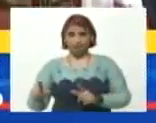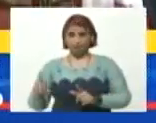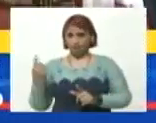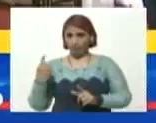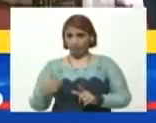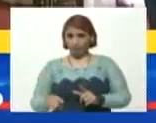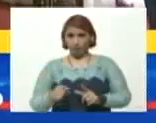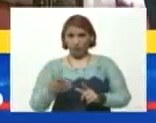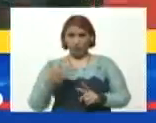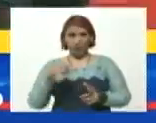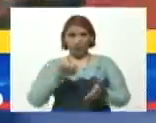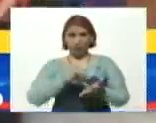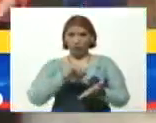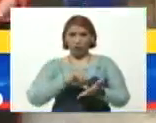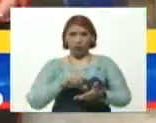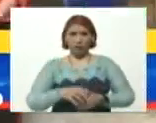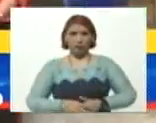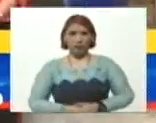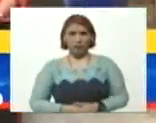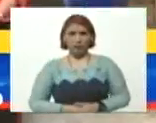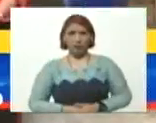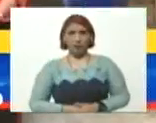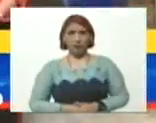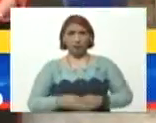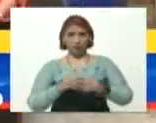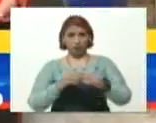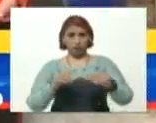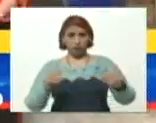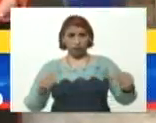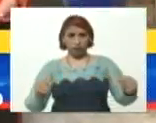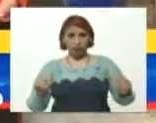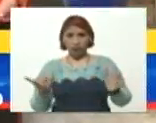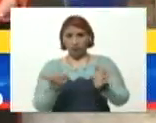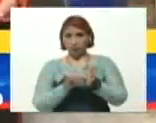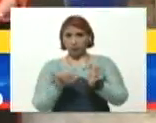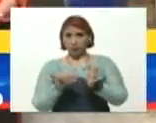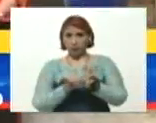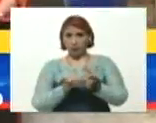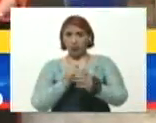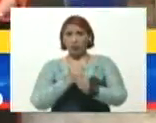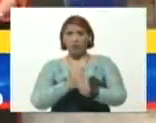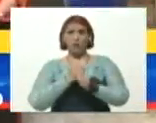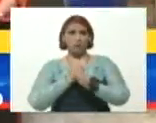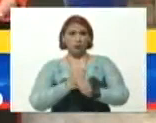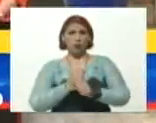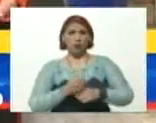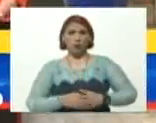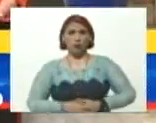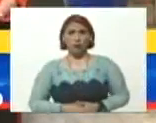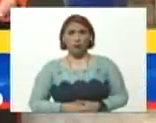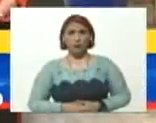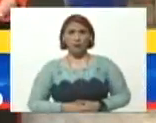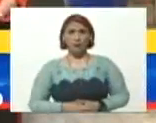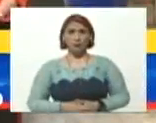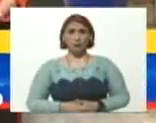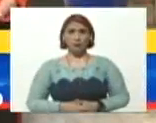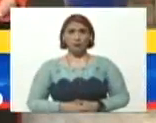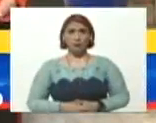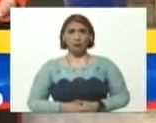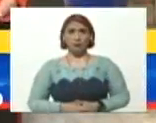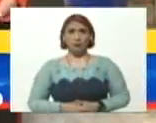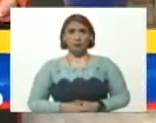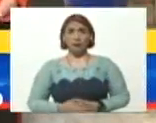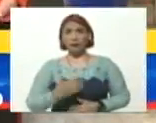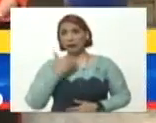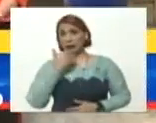ubicación en los terrenos adyacentes al hipódromo La Rinconada,